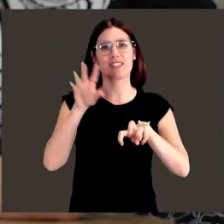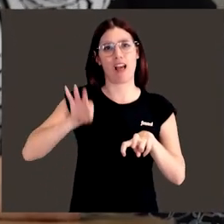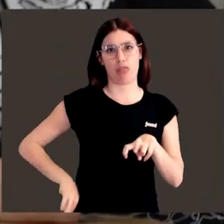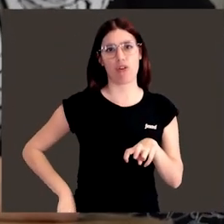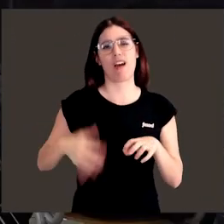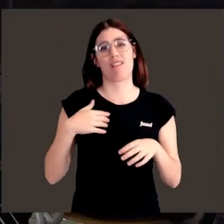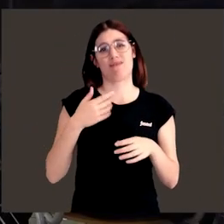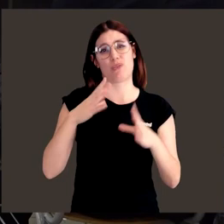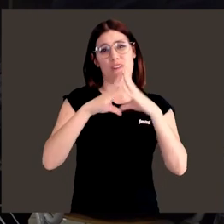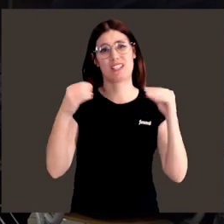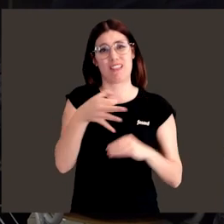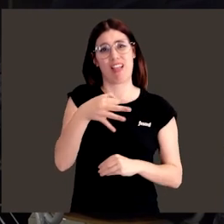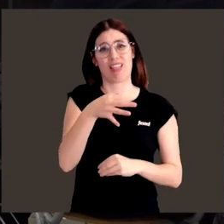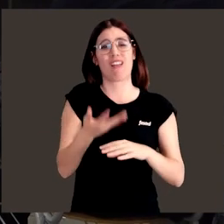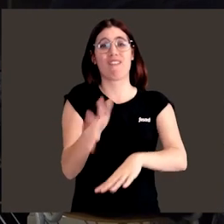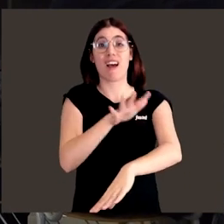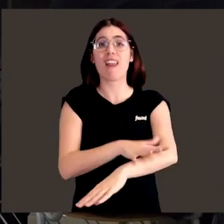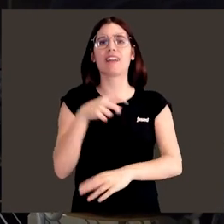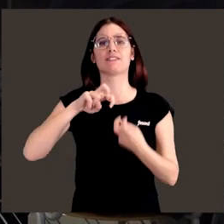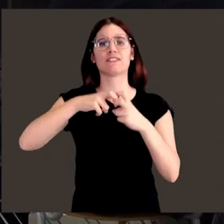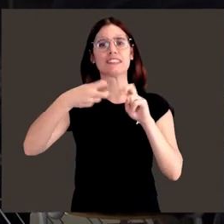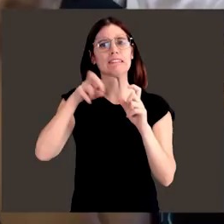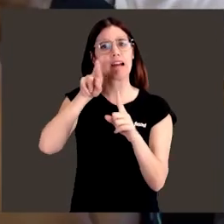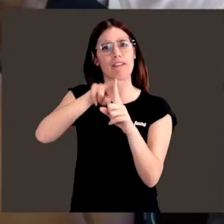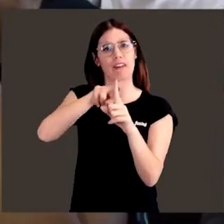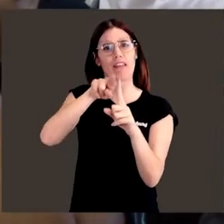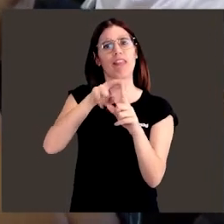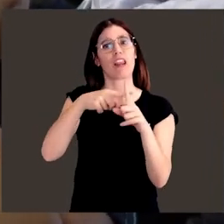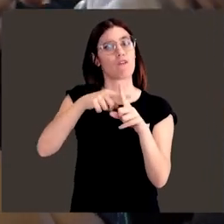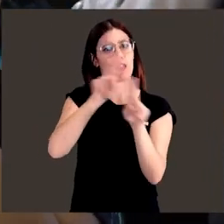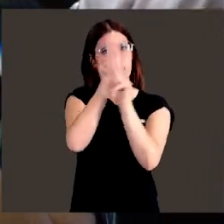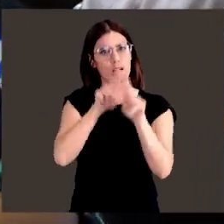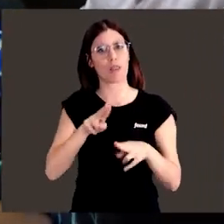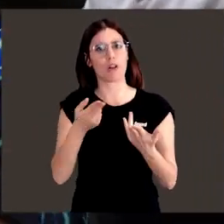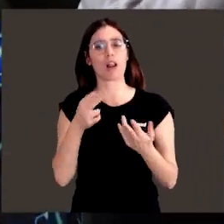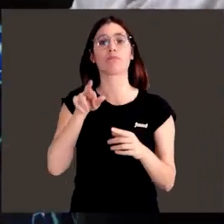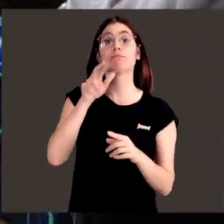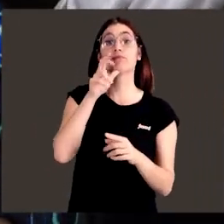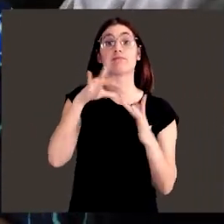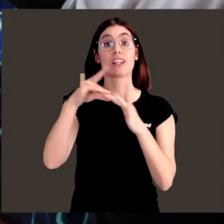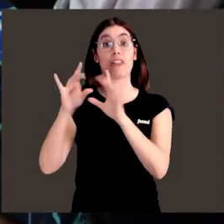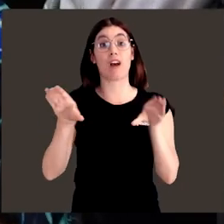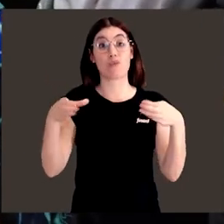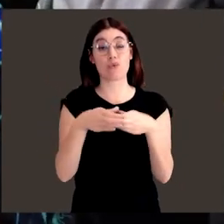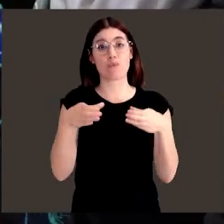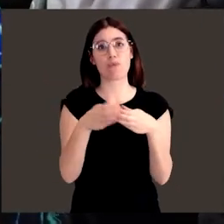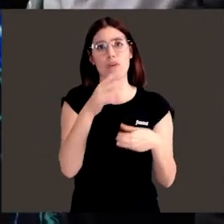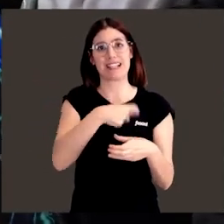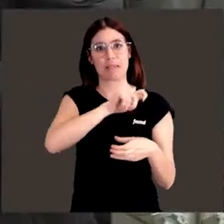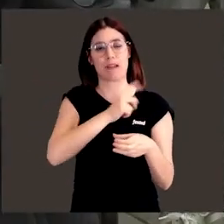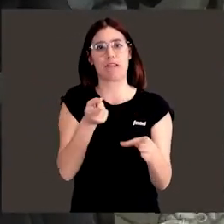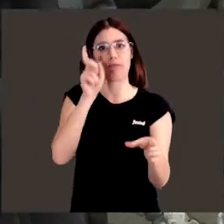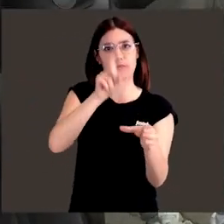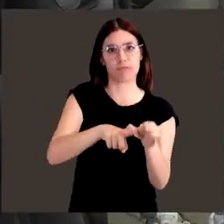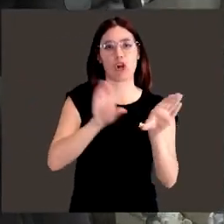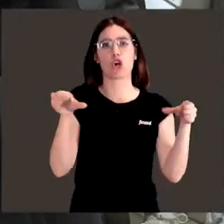Investigadora de la Universitat de Lesilles Balears, es una de las físicas de referencia a nivel internacional. Lidera el único grupo español que participó en el consorcio